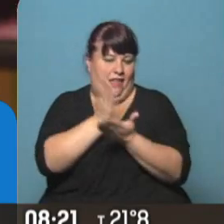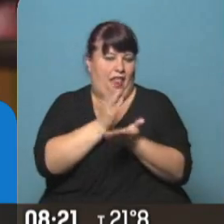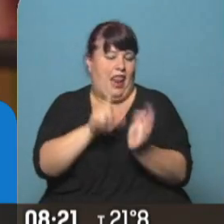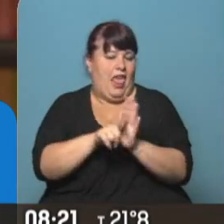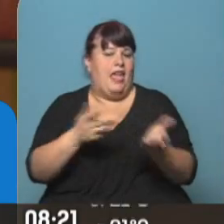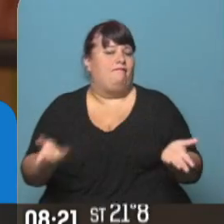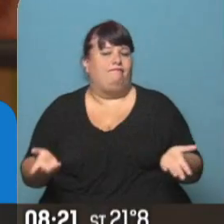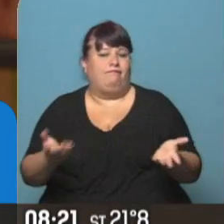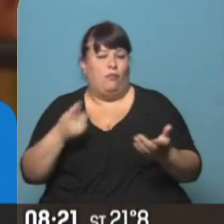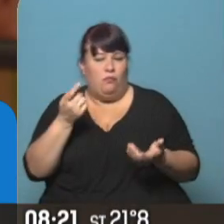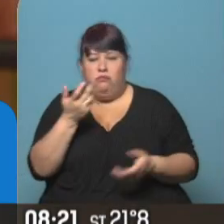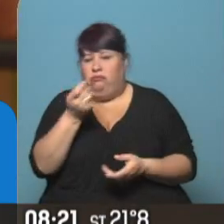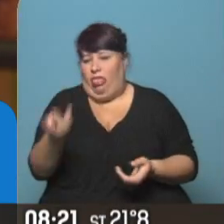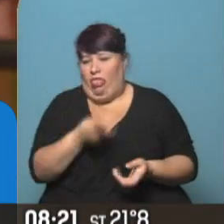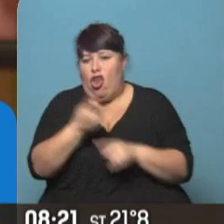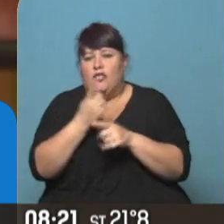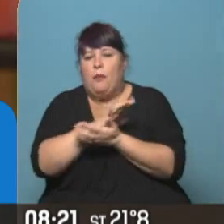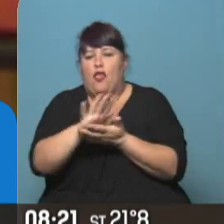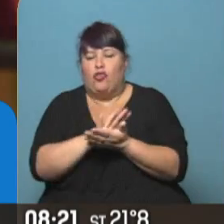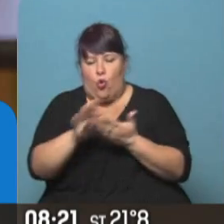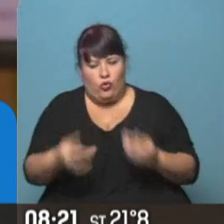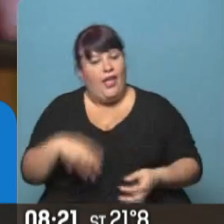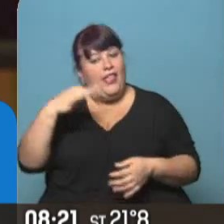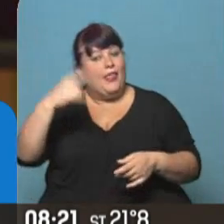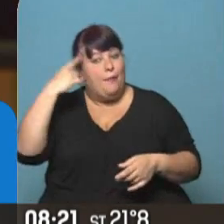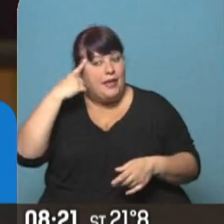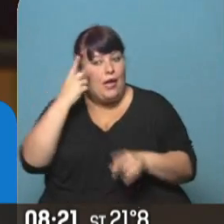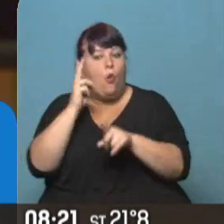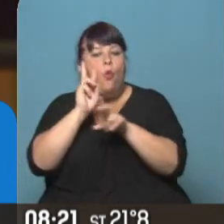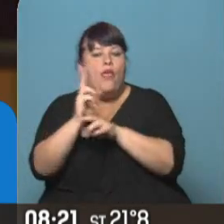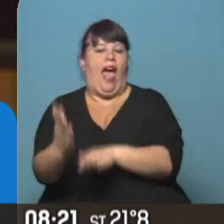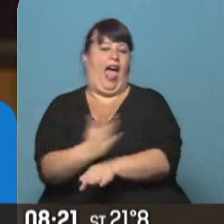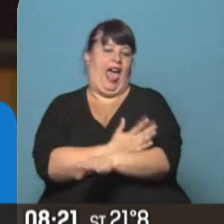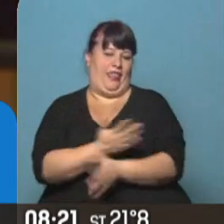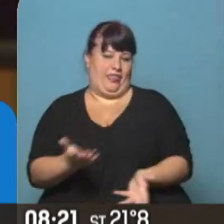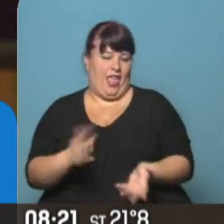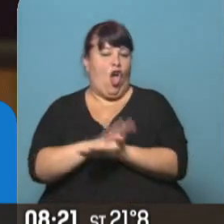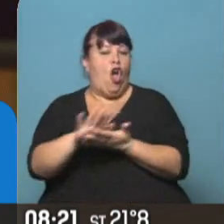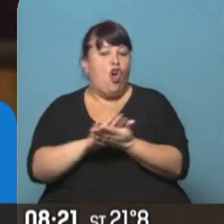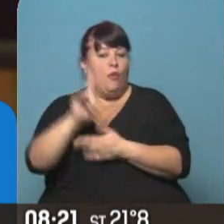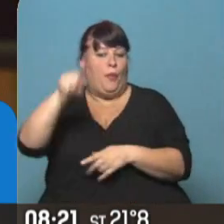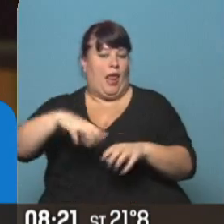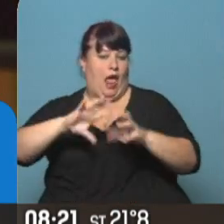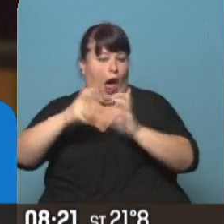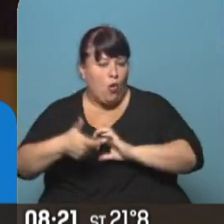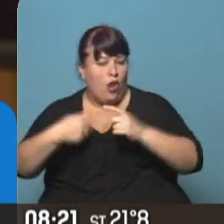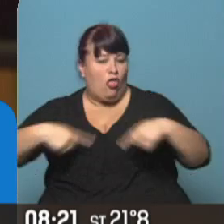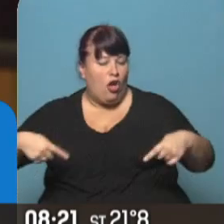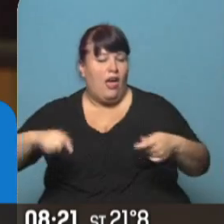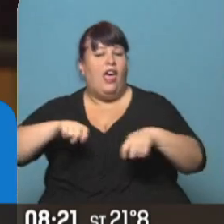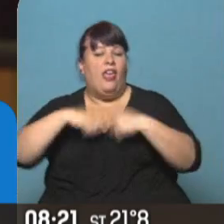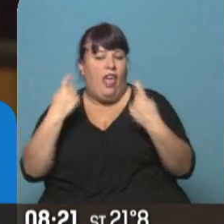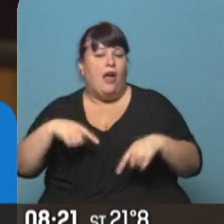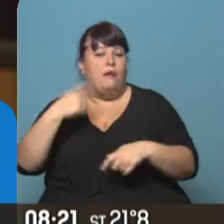penal que es una herramienta muy pobre para resolver el problema lo que tenemos que pensar es en la prevención porque los hechos de corrupción causan daños y esos daños por ejemplo